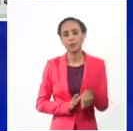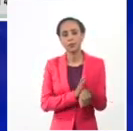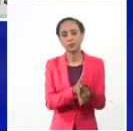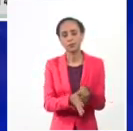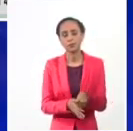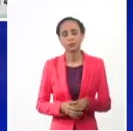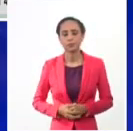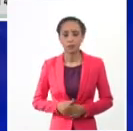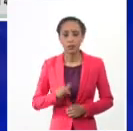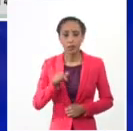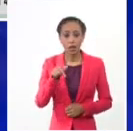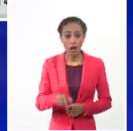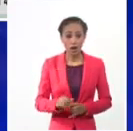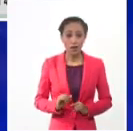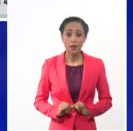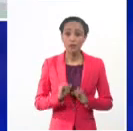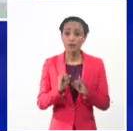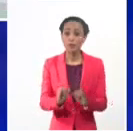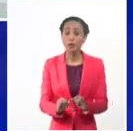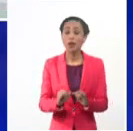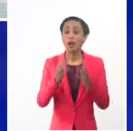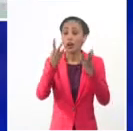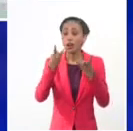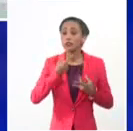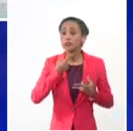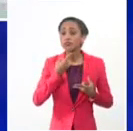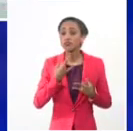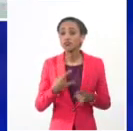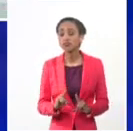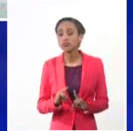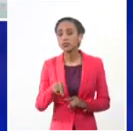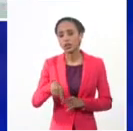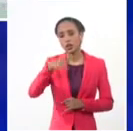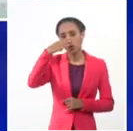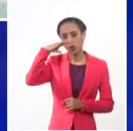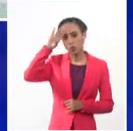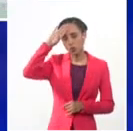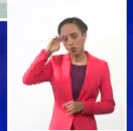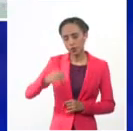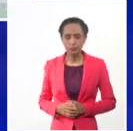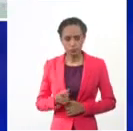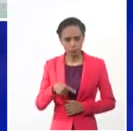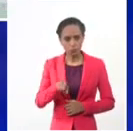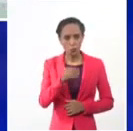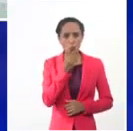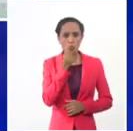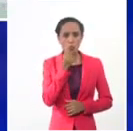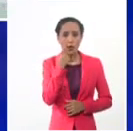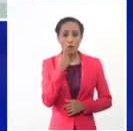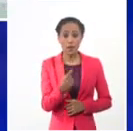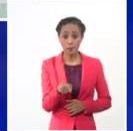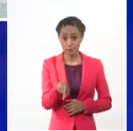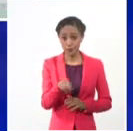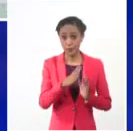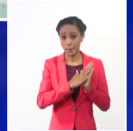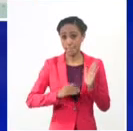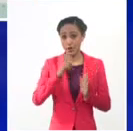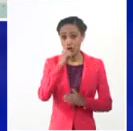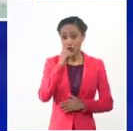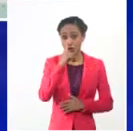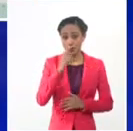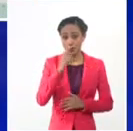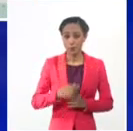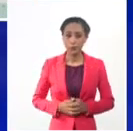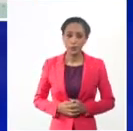Vamos a ver la tasa de letalidad en nuestro país. Ahí se puede ver que en el mes de noviembre,